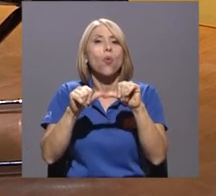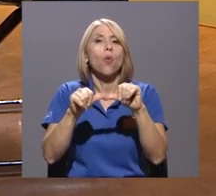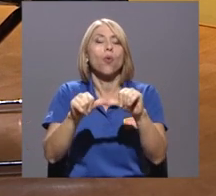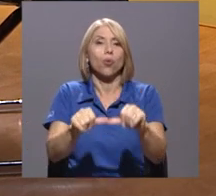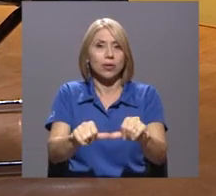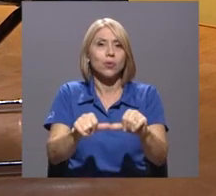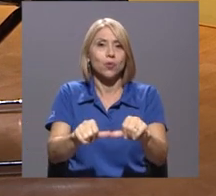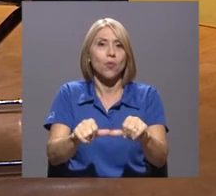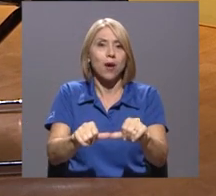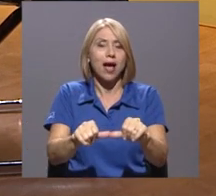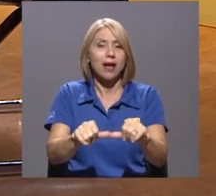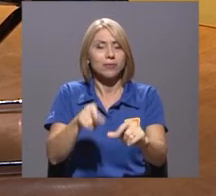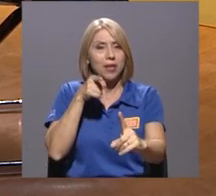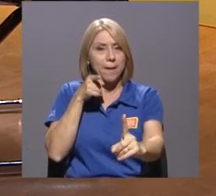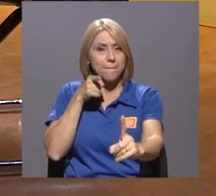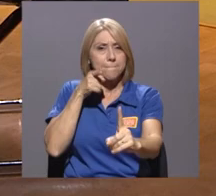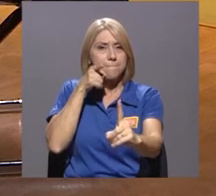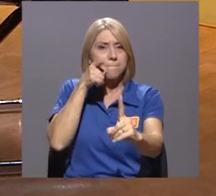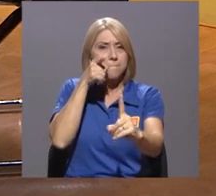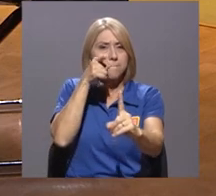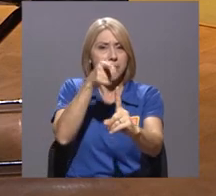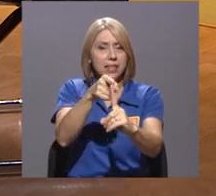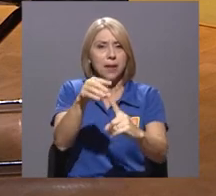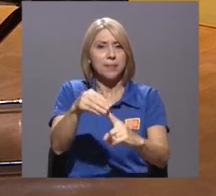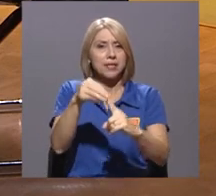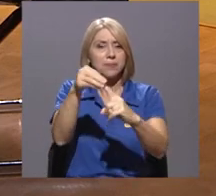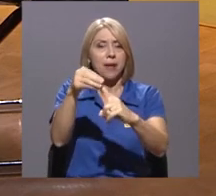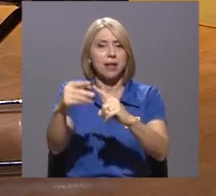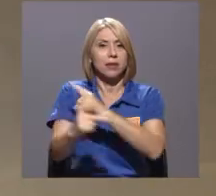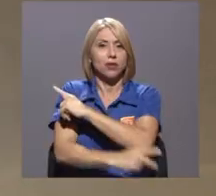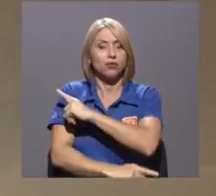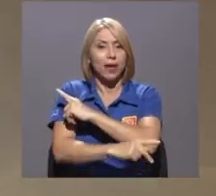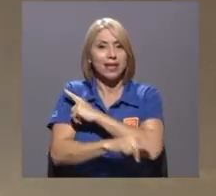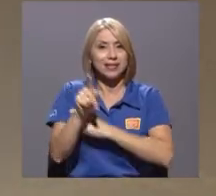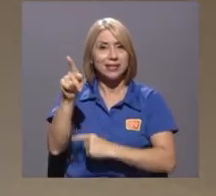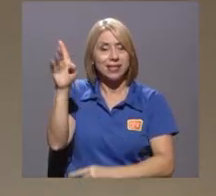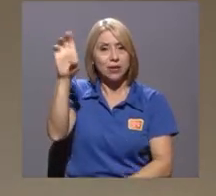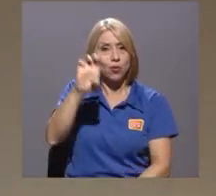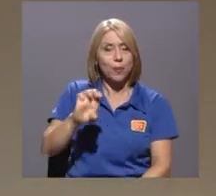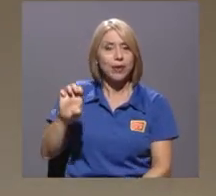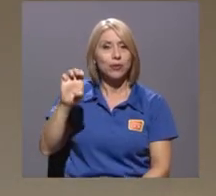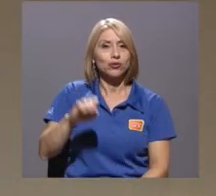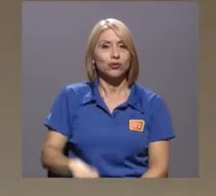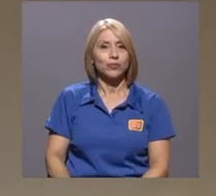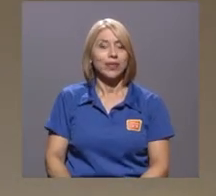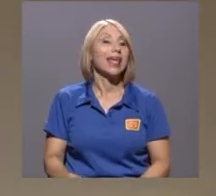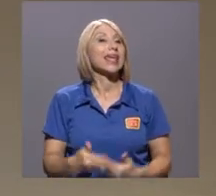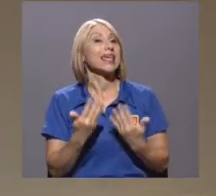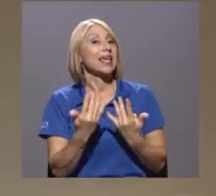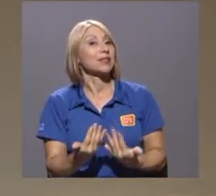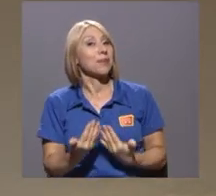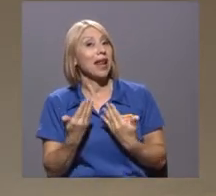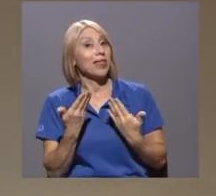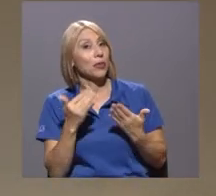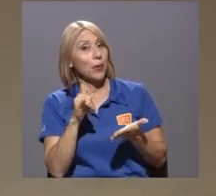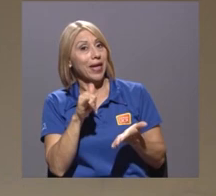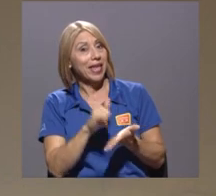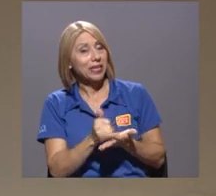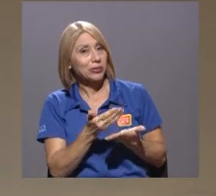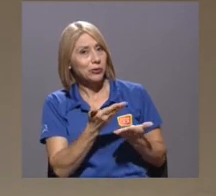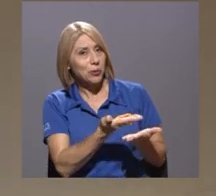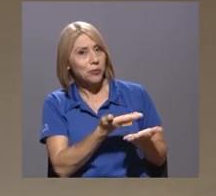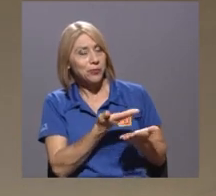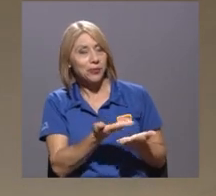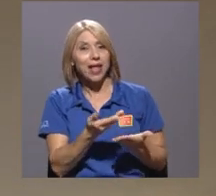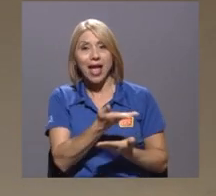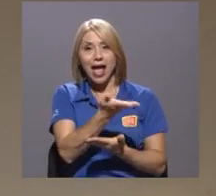la meta principal de los países sorteos y esperando eso a martina a las amigas